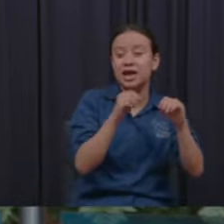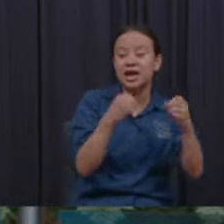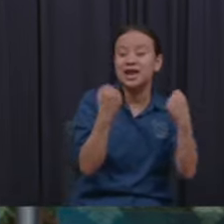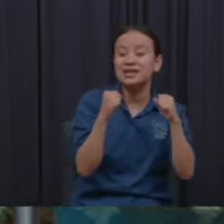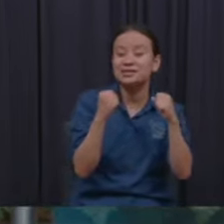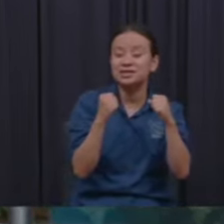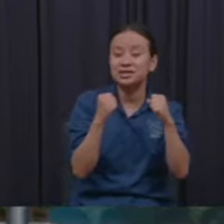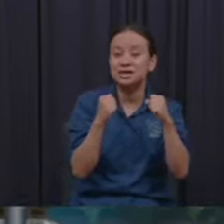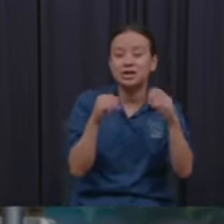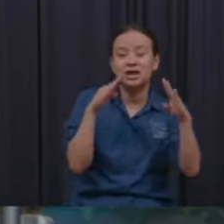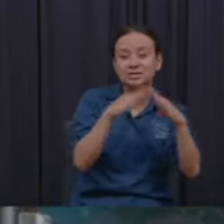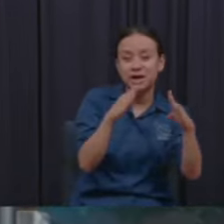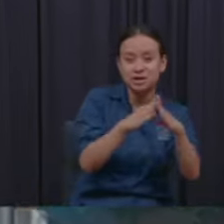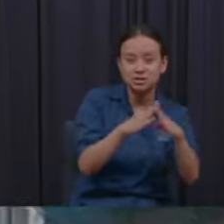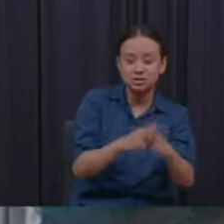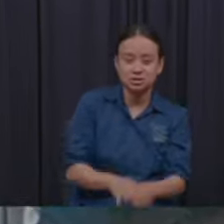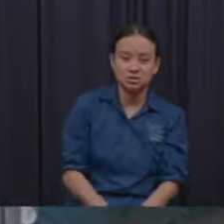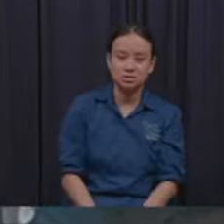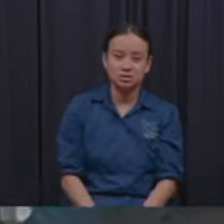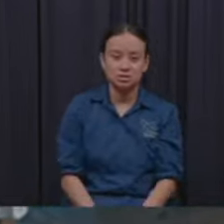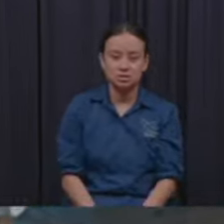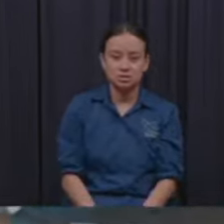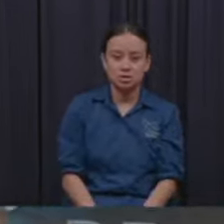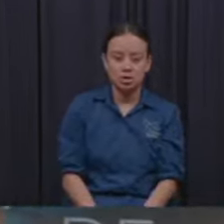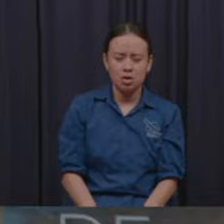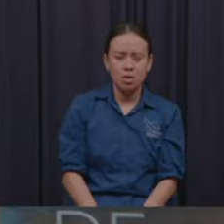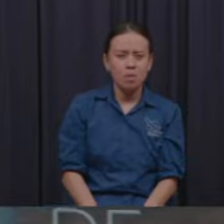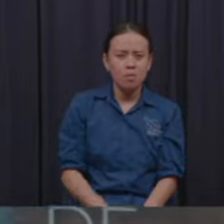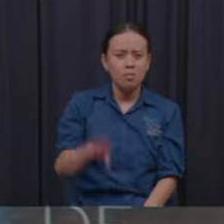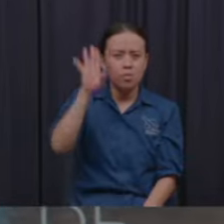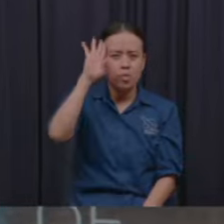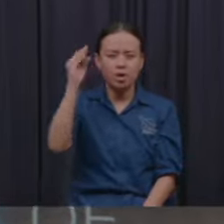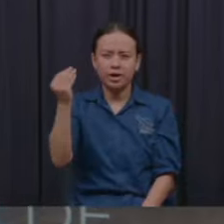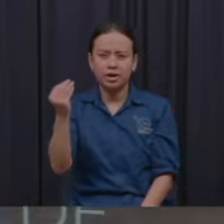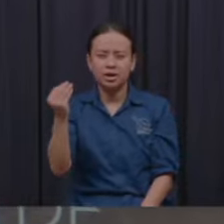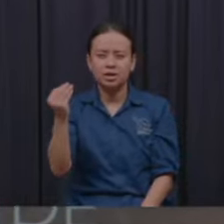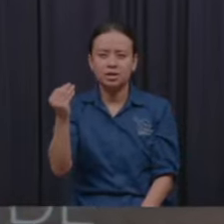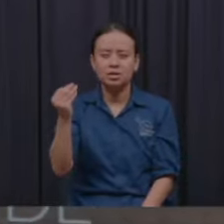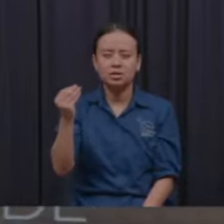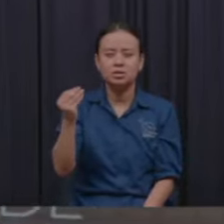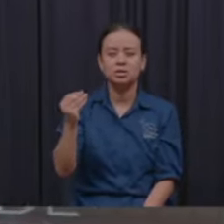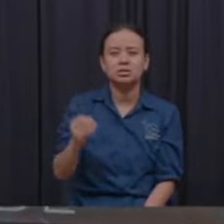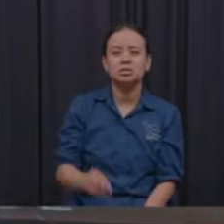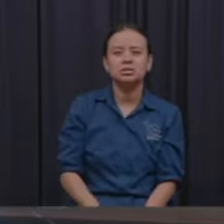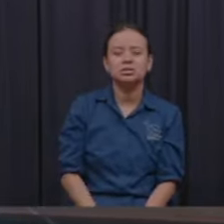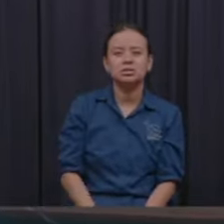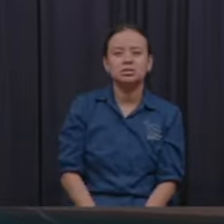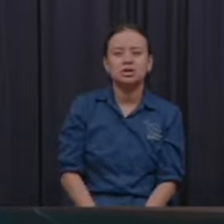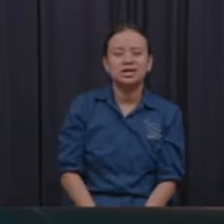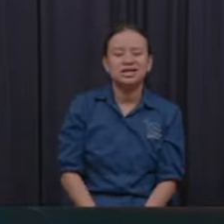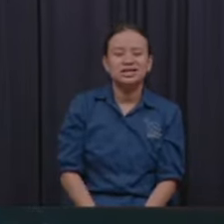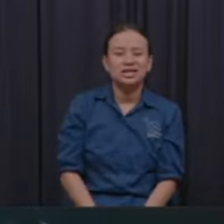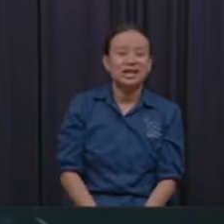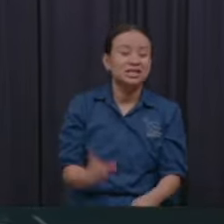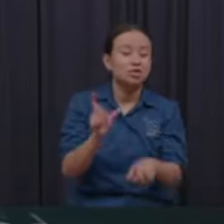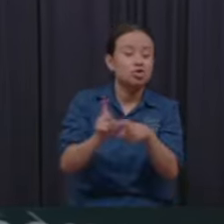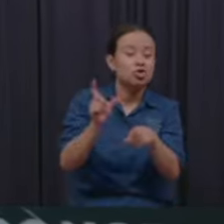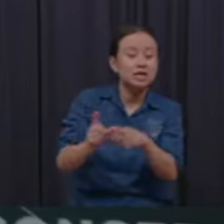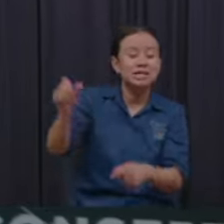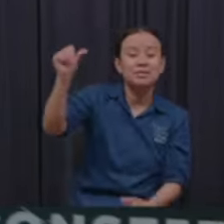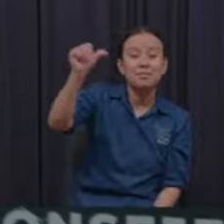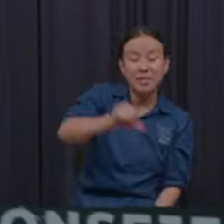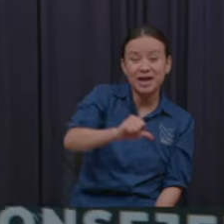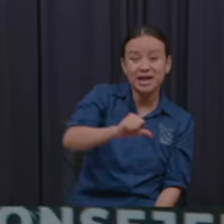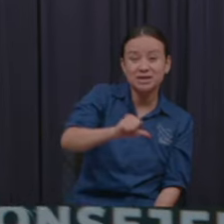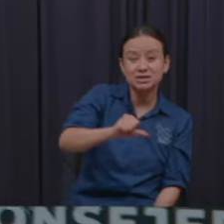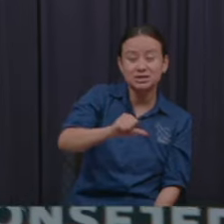está molestando continúa operando porque a lo mejor la lepra avanzó porque no está